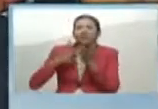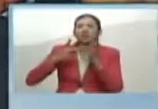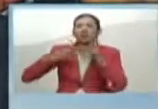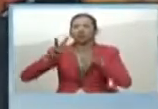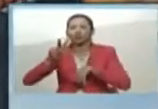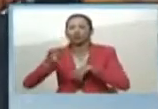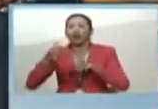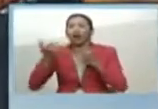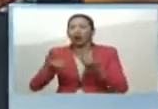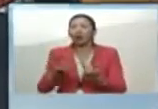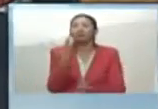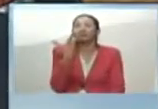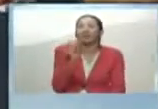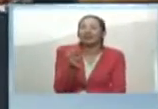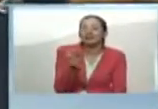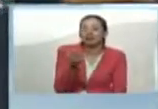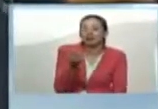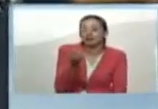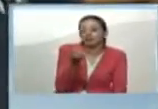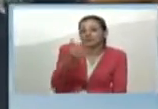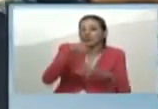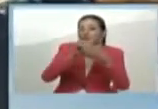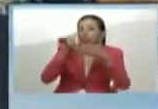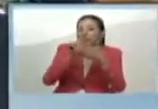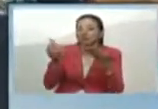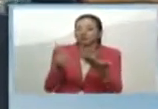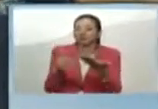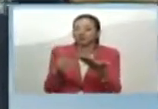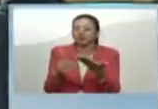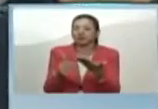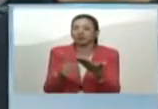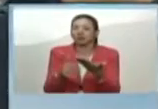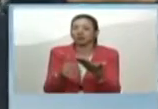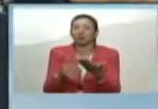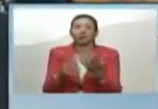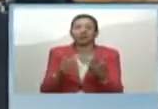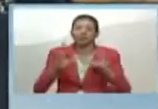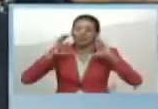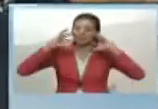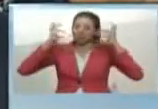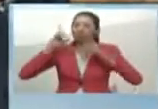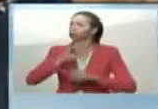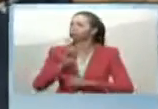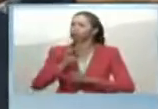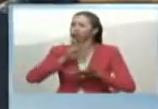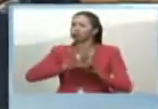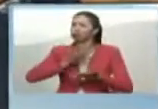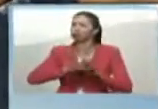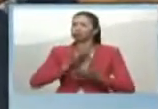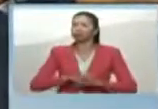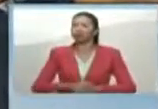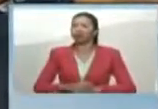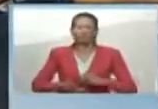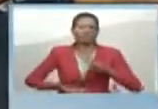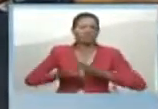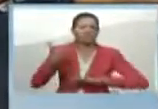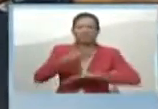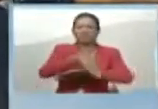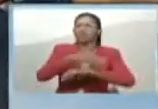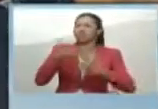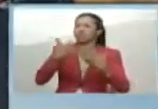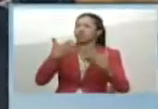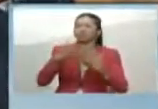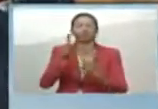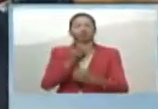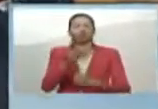hoy en 30. Y no ha caído en la tentación de una explosión social, de una violencia. Y yo diría que la mejor